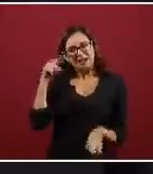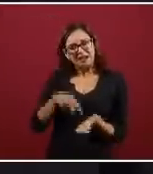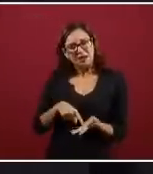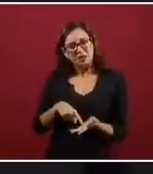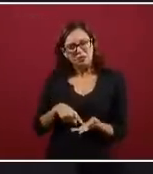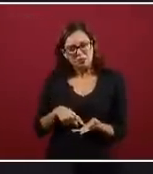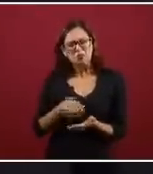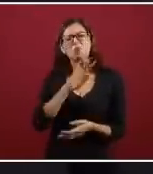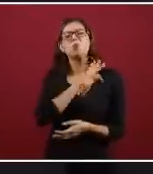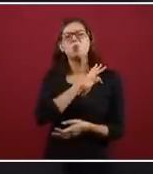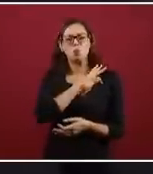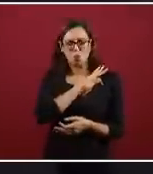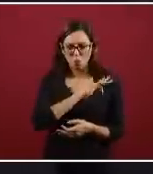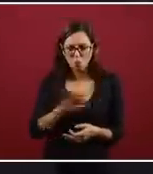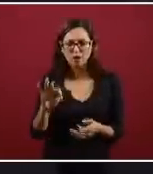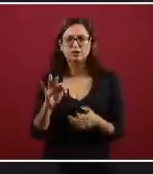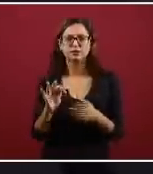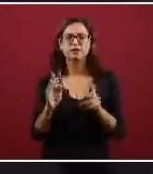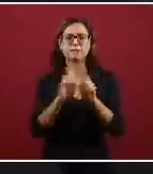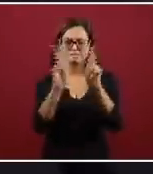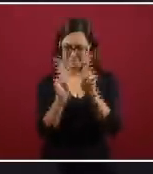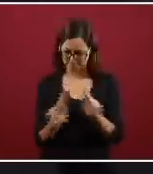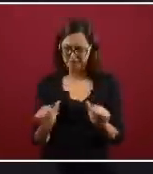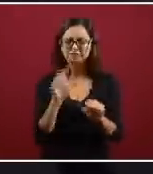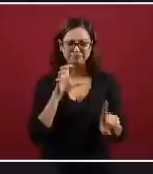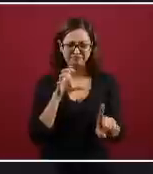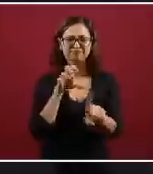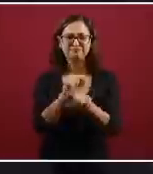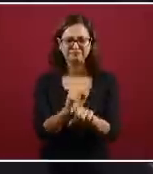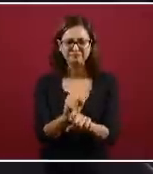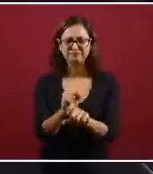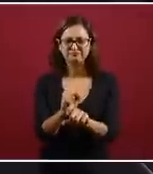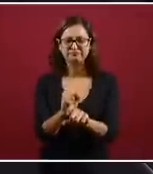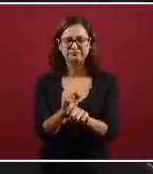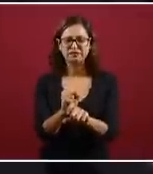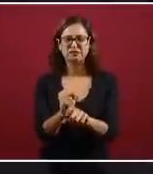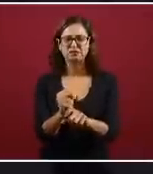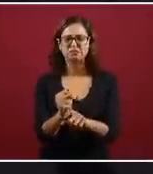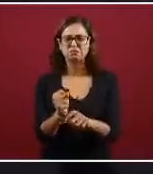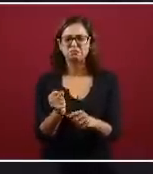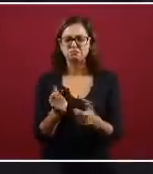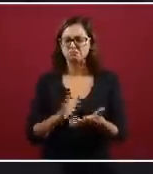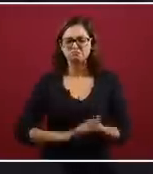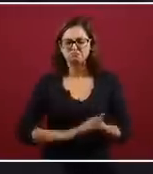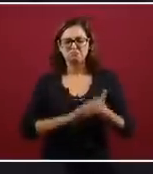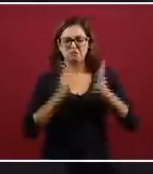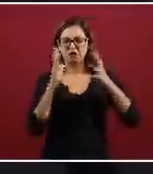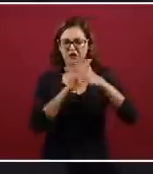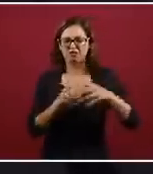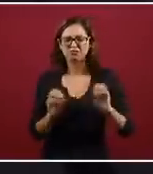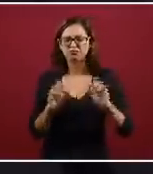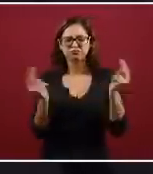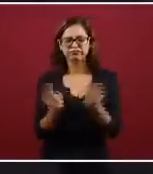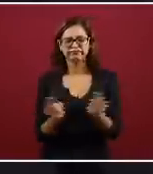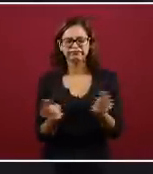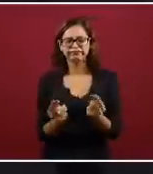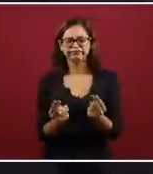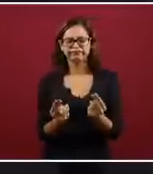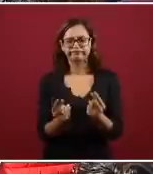se puede conseguir la paz sin la violencia. Entonces,